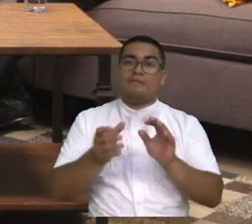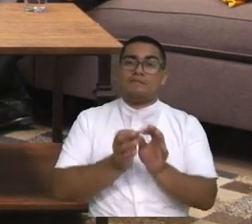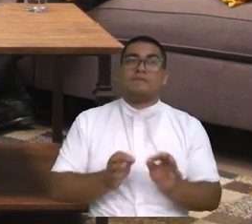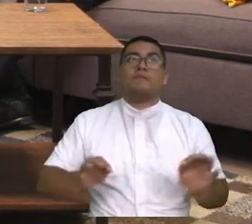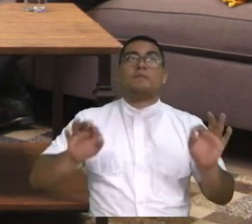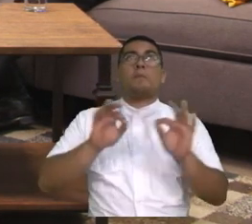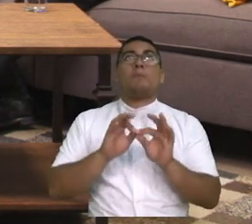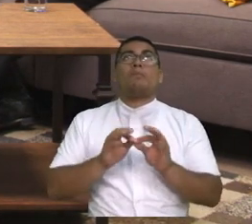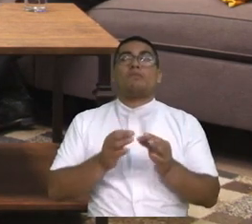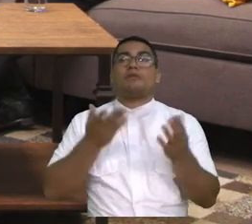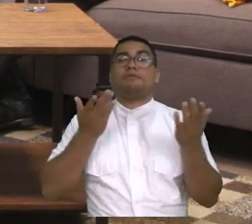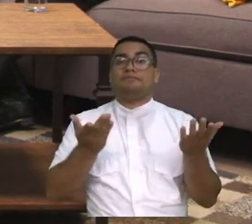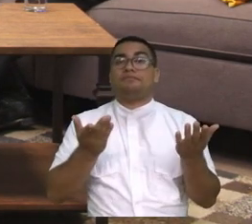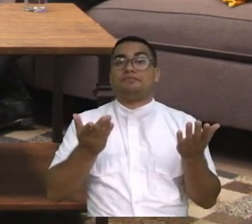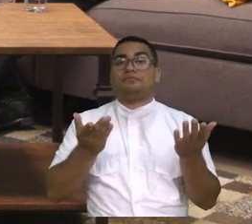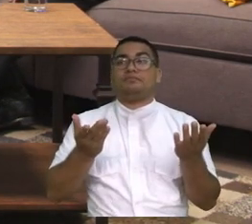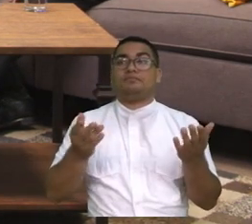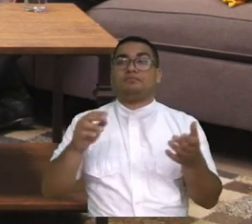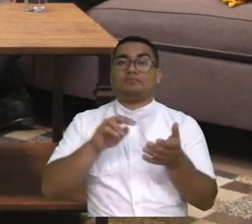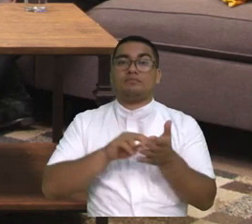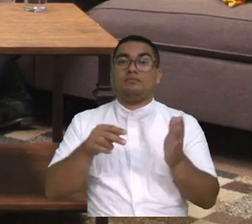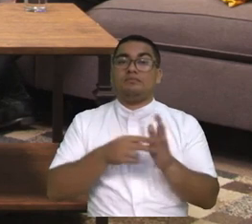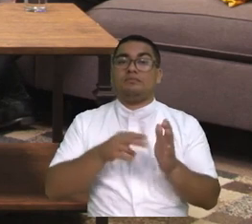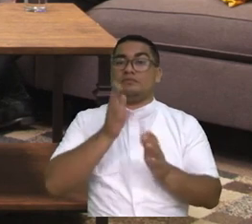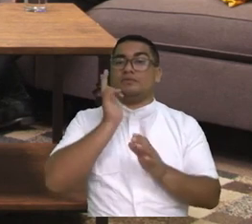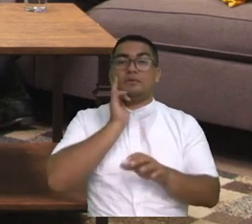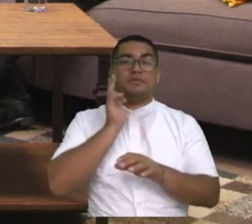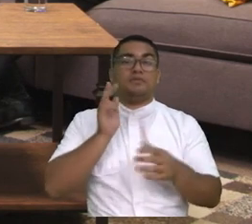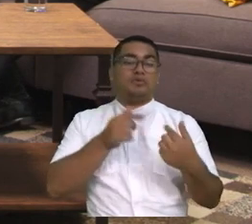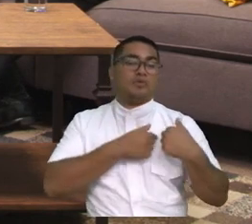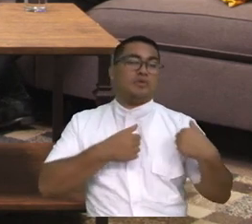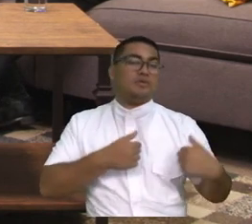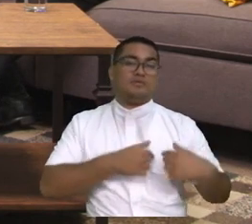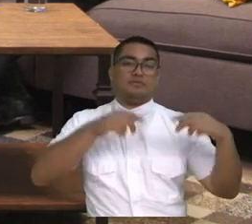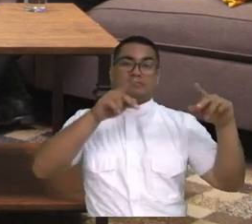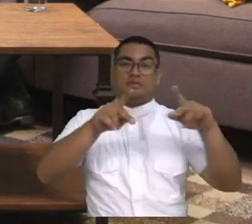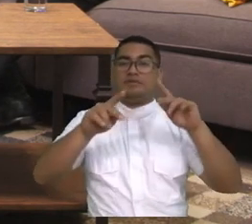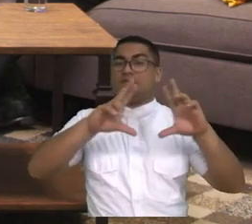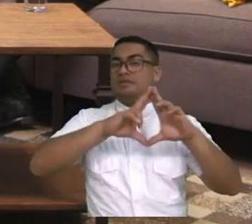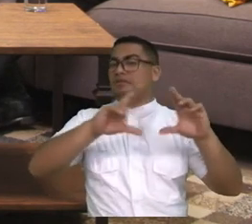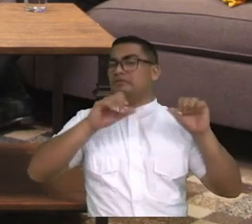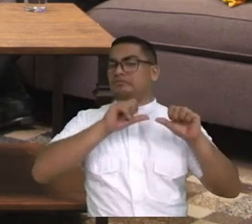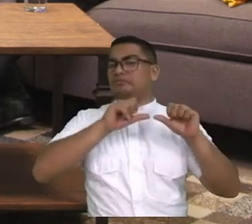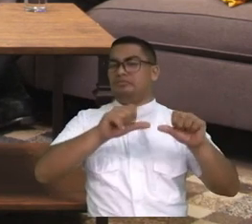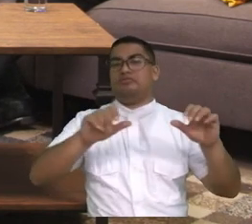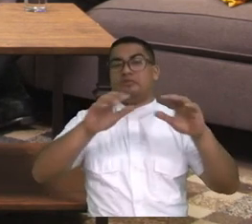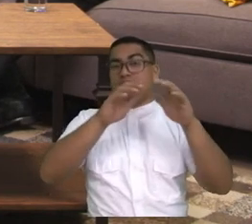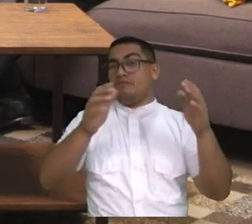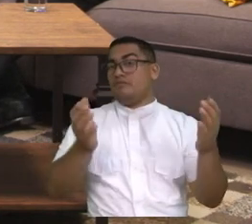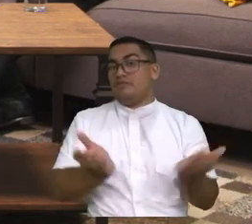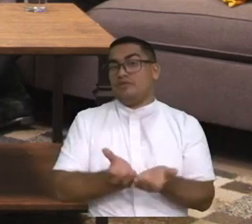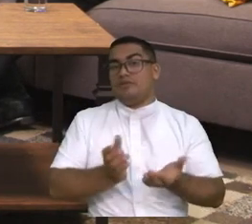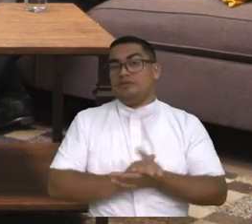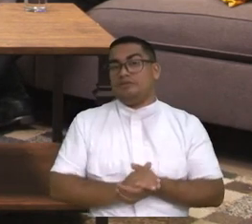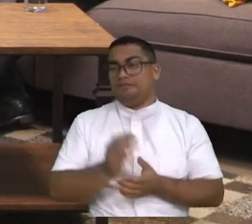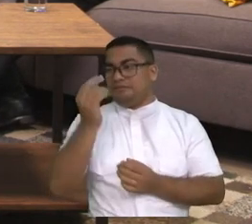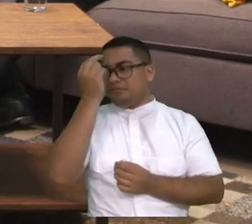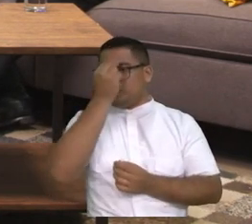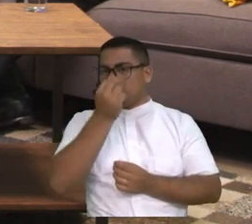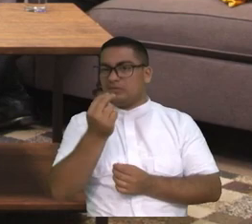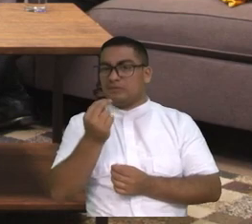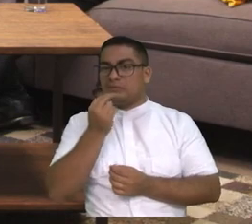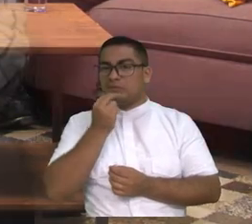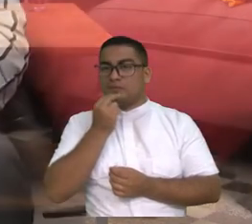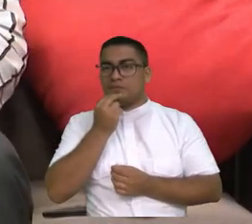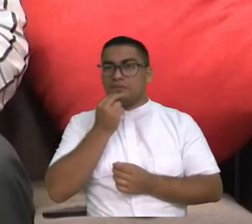Entonces, es una obra perenne que va a estar siempre en el corazón de los nicaragüenses y del mundo entero. Y ahí le hago una consulta aprovechando